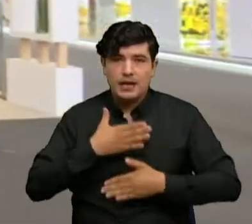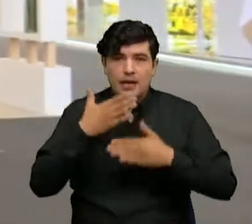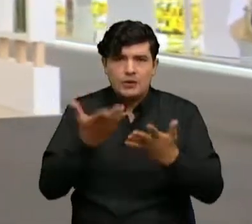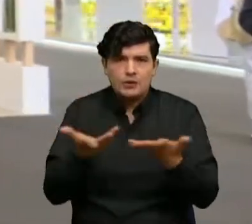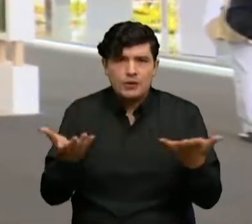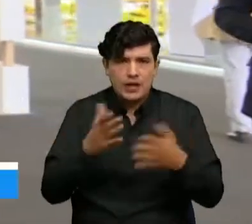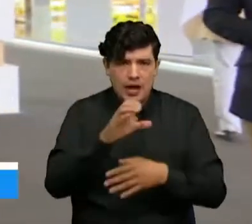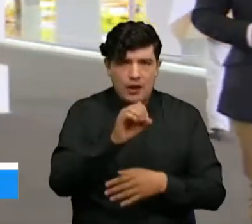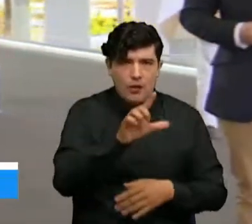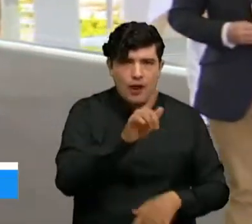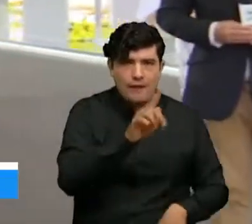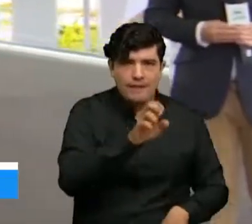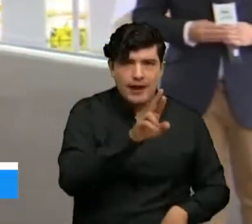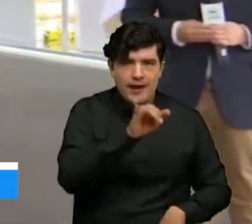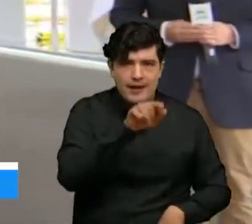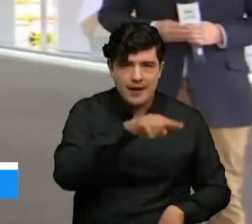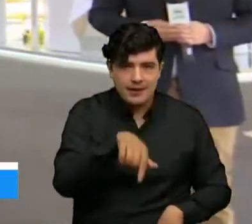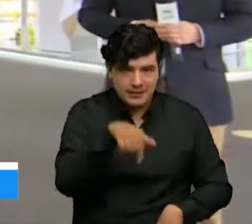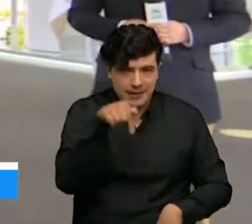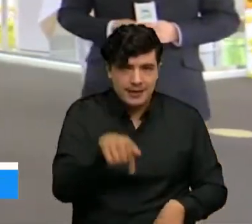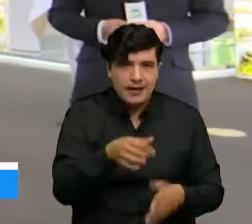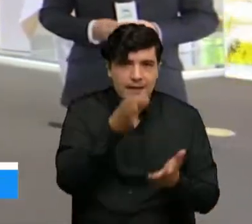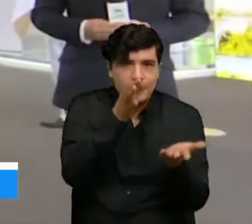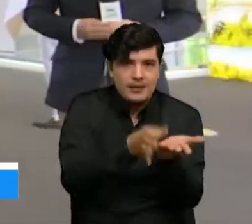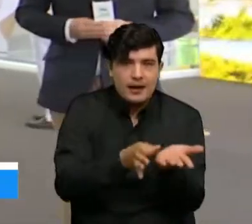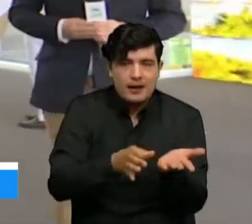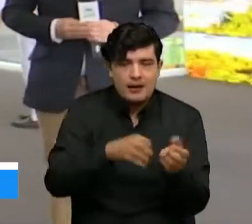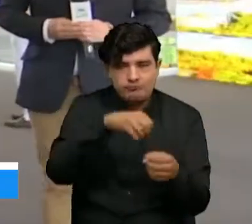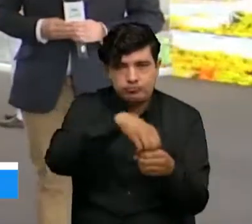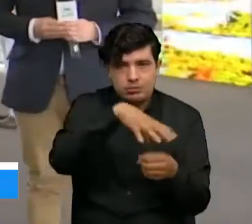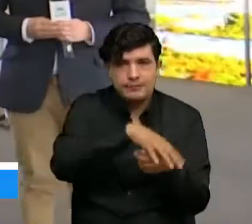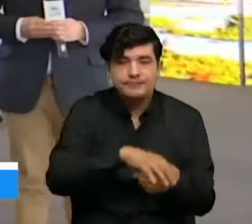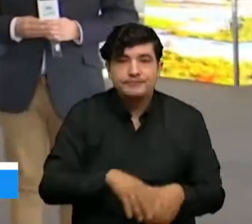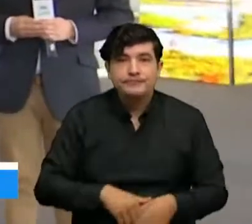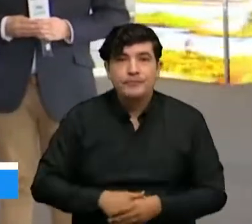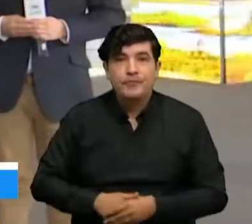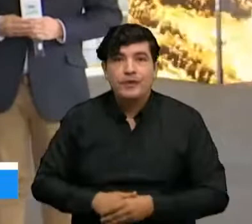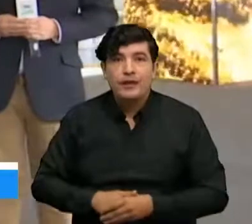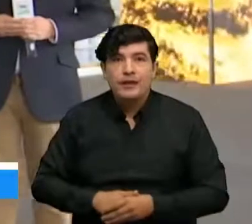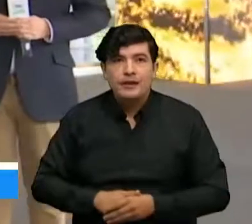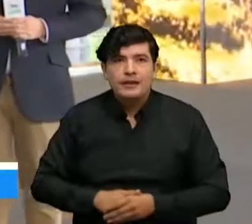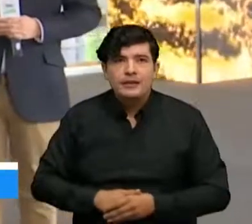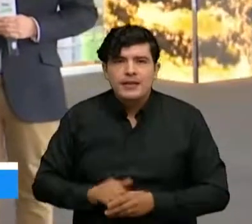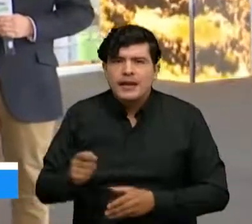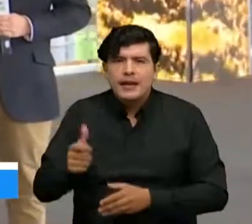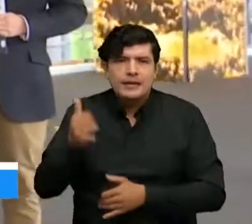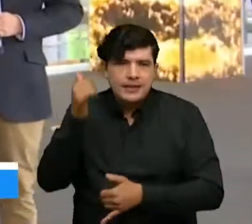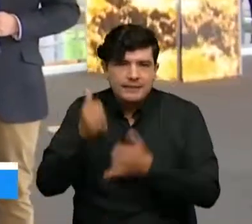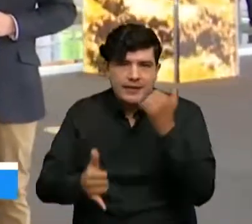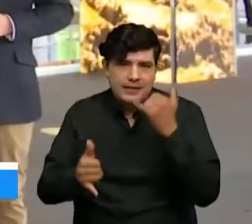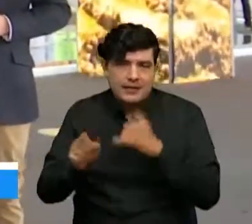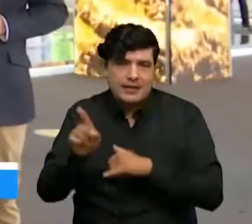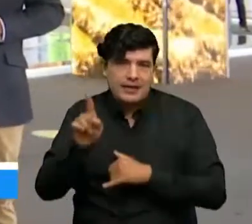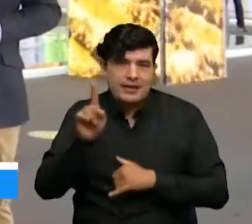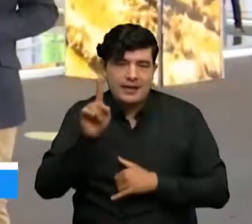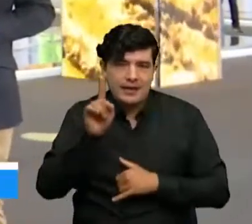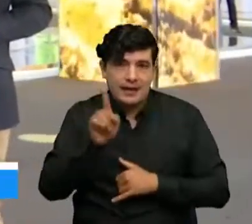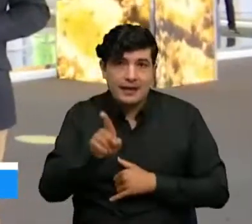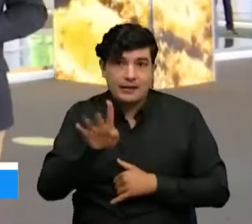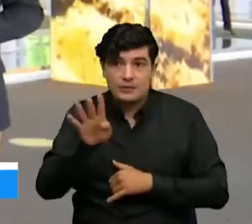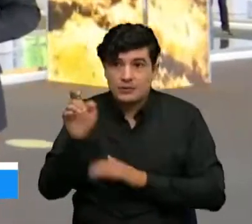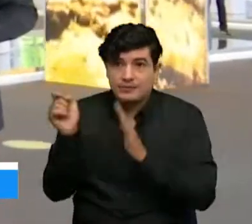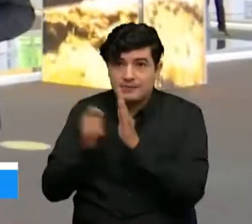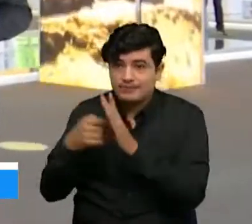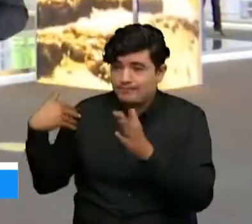desde Corferias, aquí en la capital de la República, porque va llegando al final esta 40ª edición de la vitrina turística